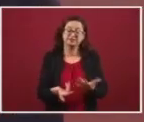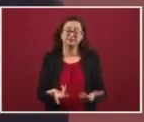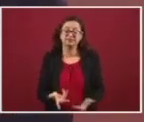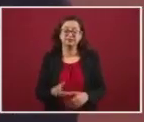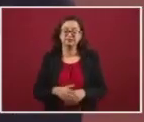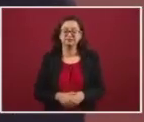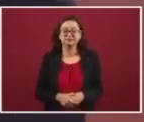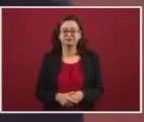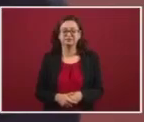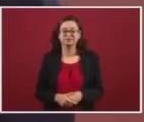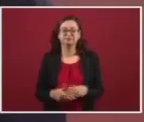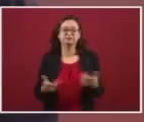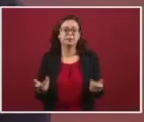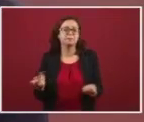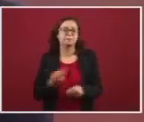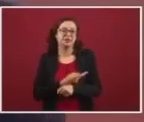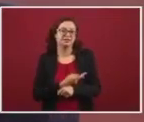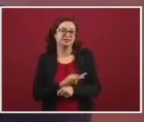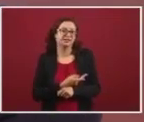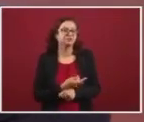Entonces la política del maiseo